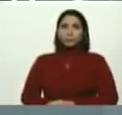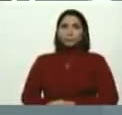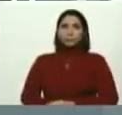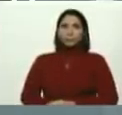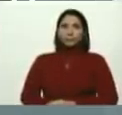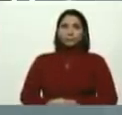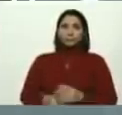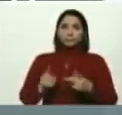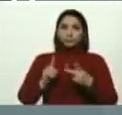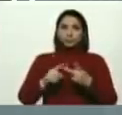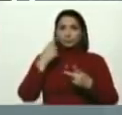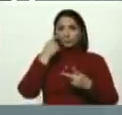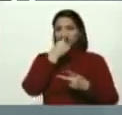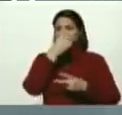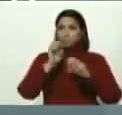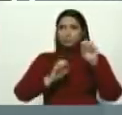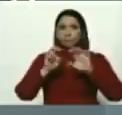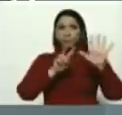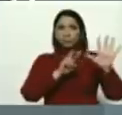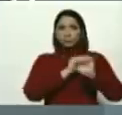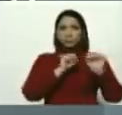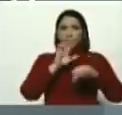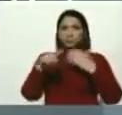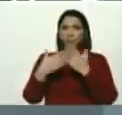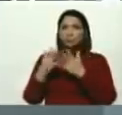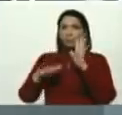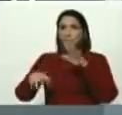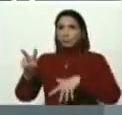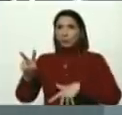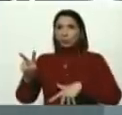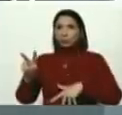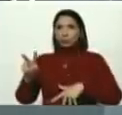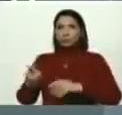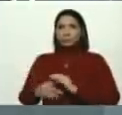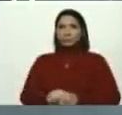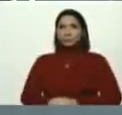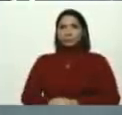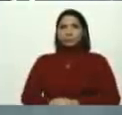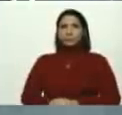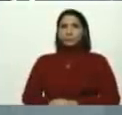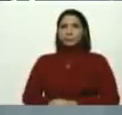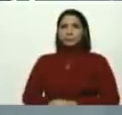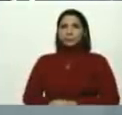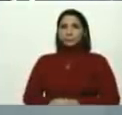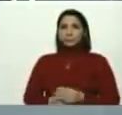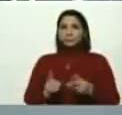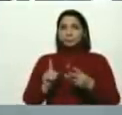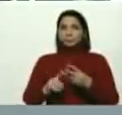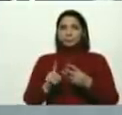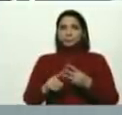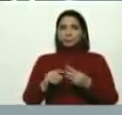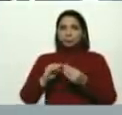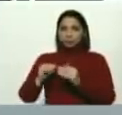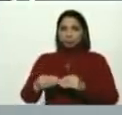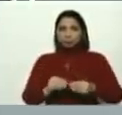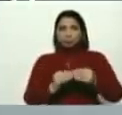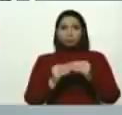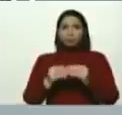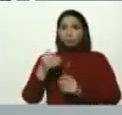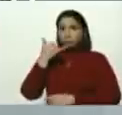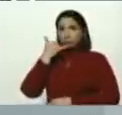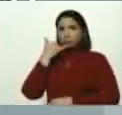Las ópticas de 7 de la mañana a 12 del mediodía. Las reparaciones electrónicas,